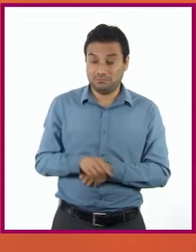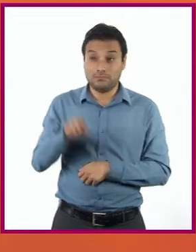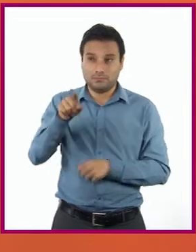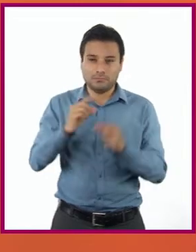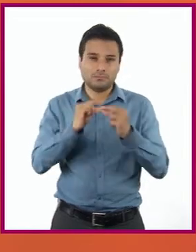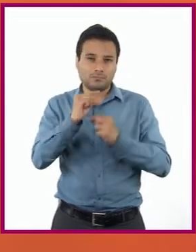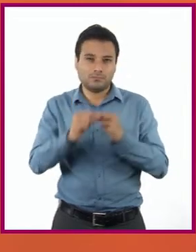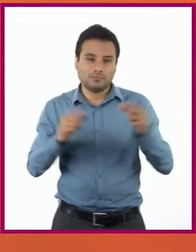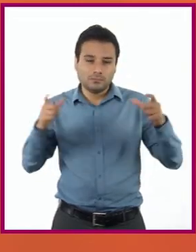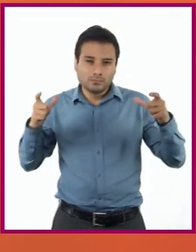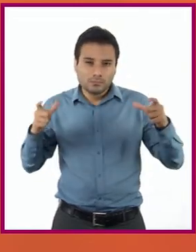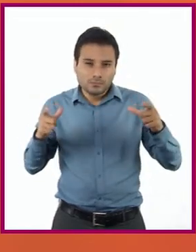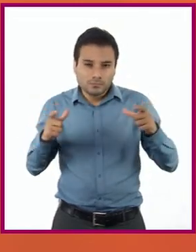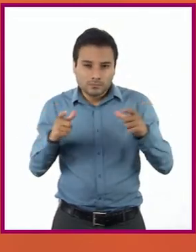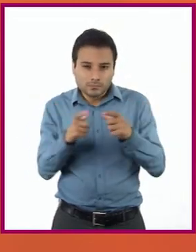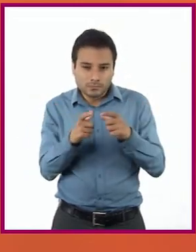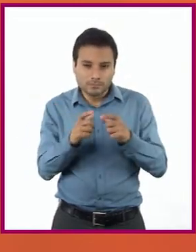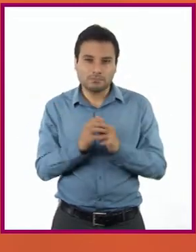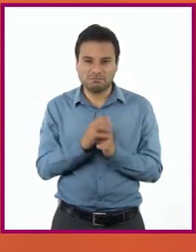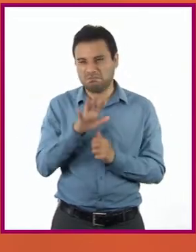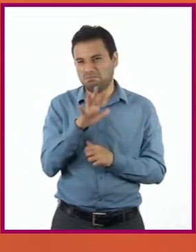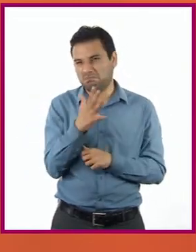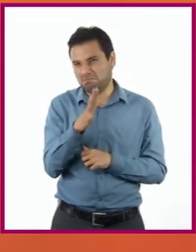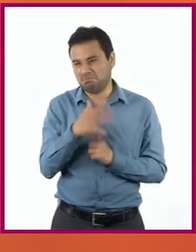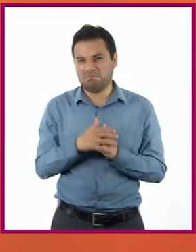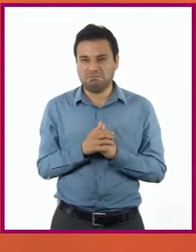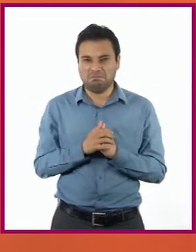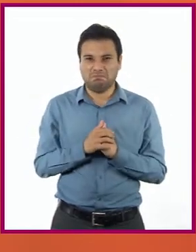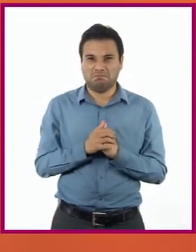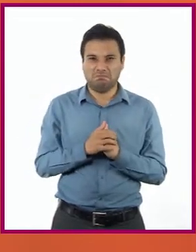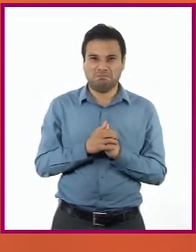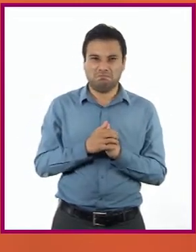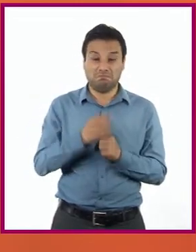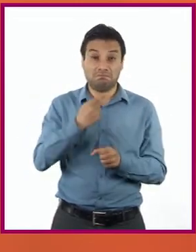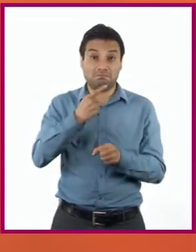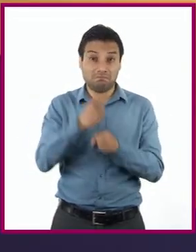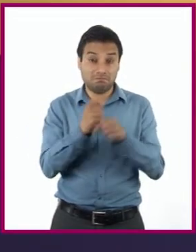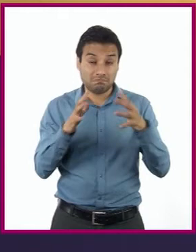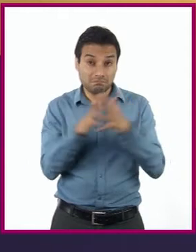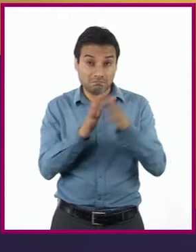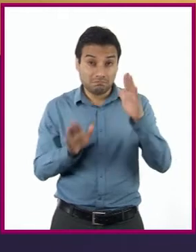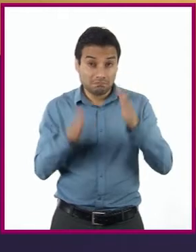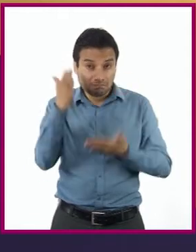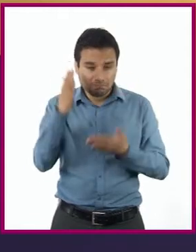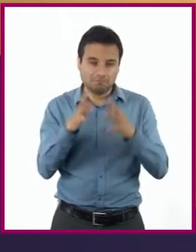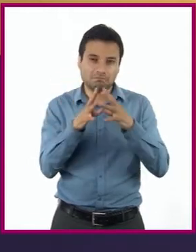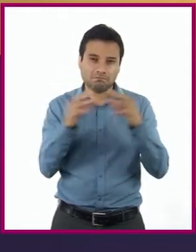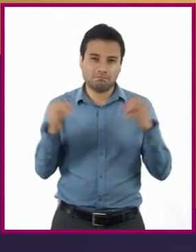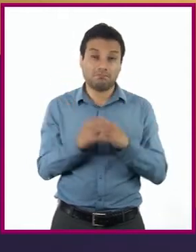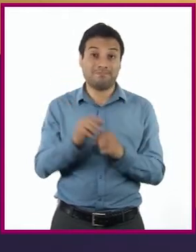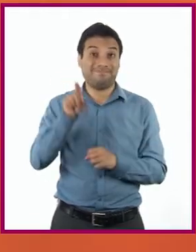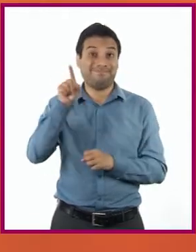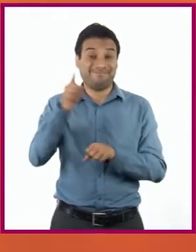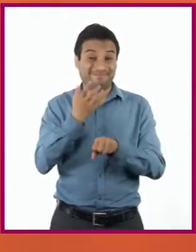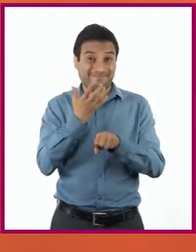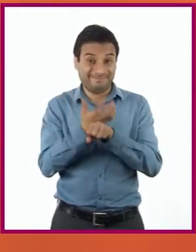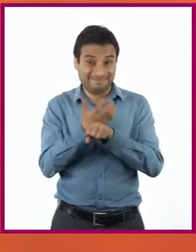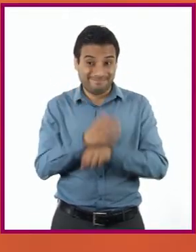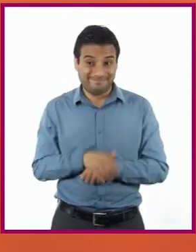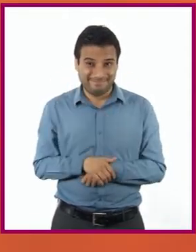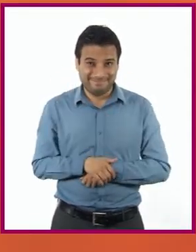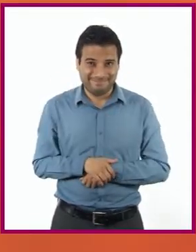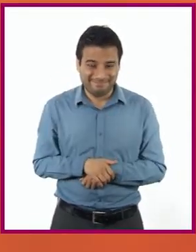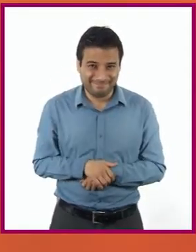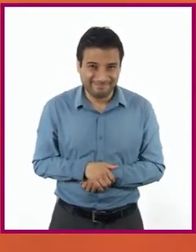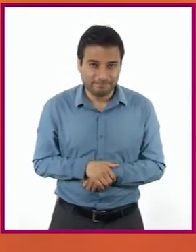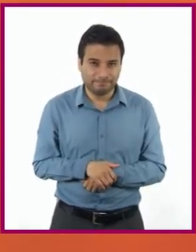disminuyendo y prácticamente desapareció al terminar la Primera Guerra Mundial. En Estados Unidos, las ideas de